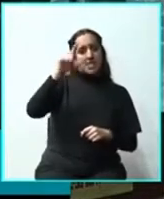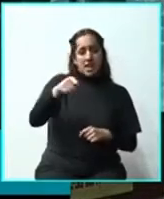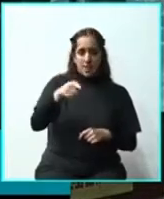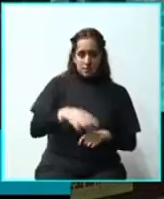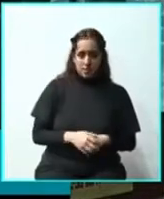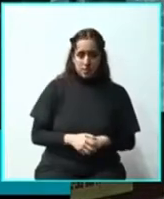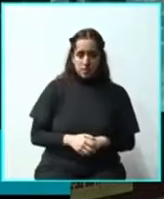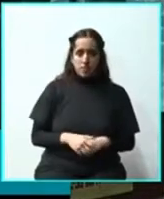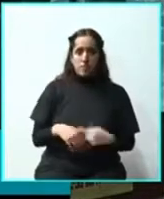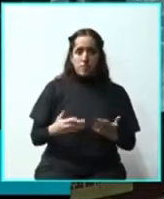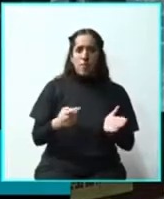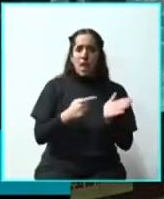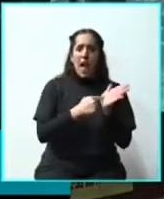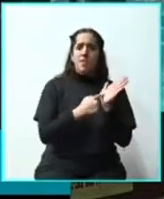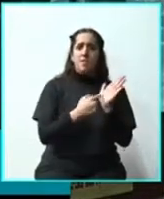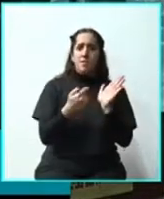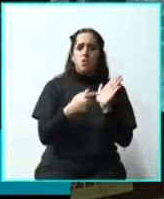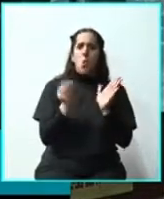definiciones,